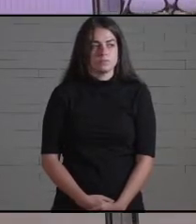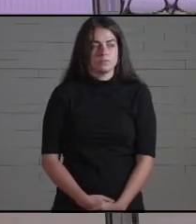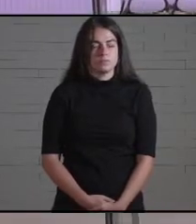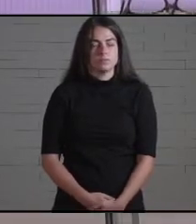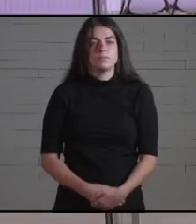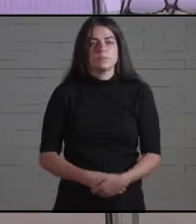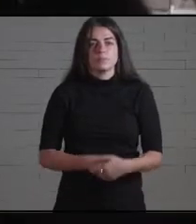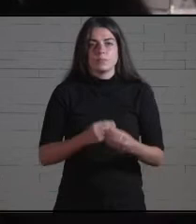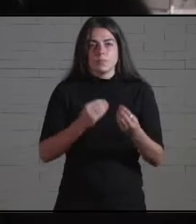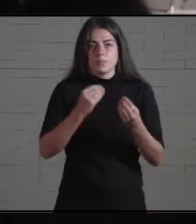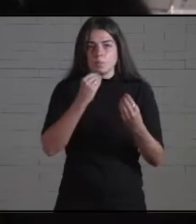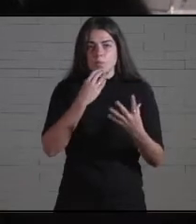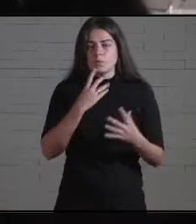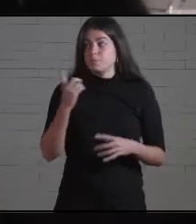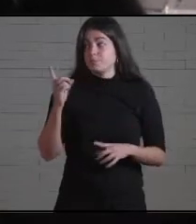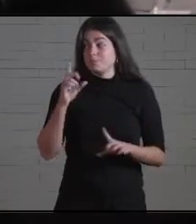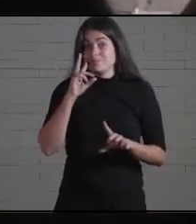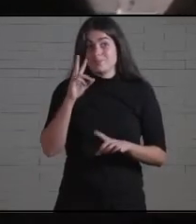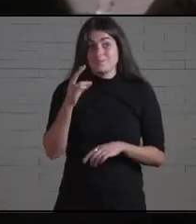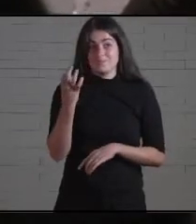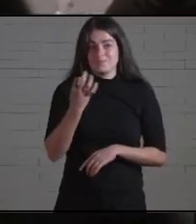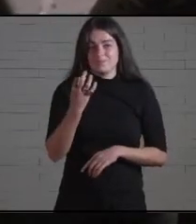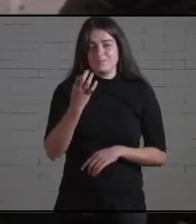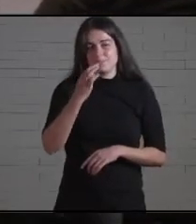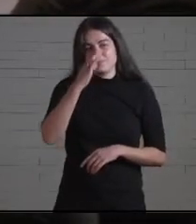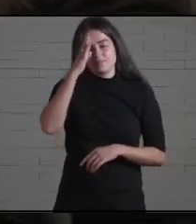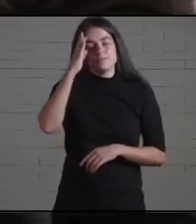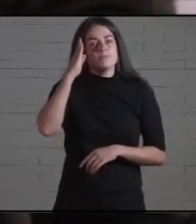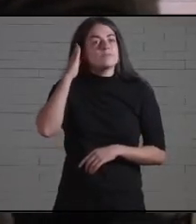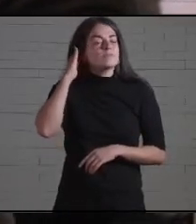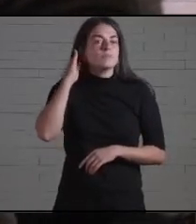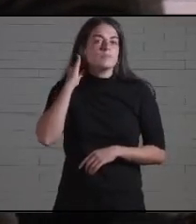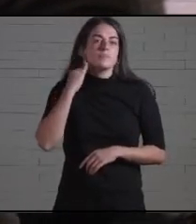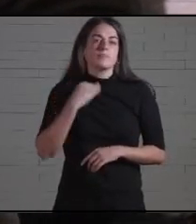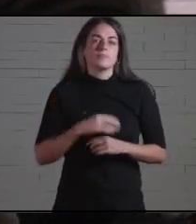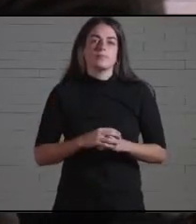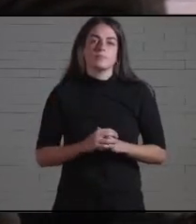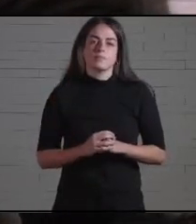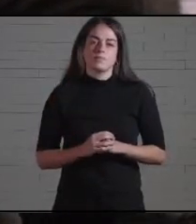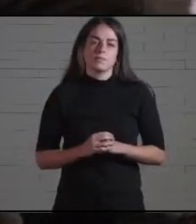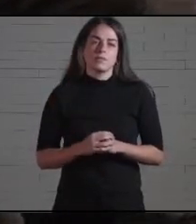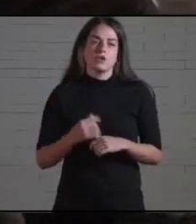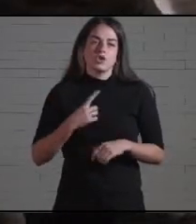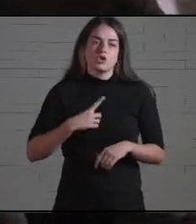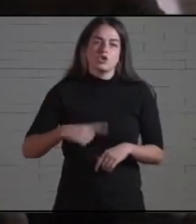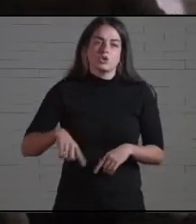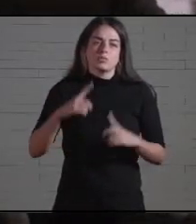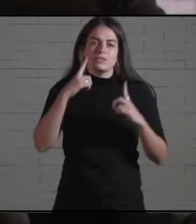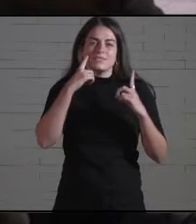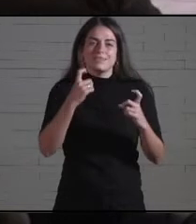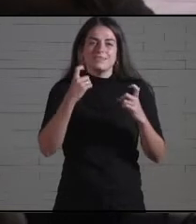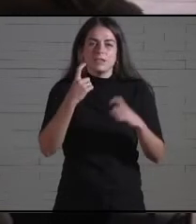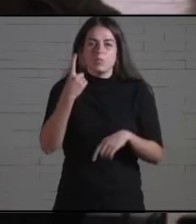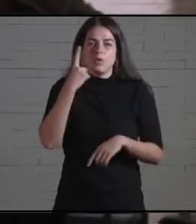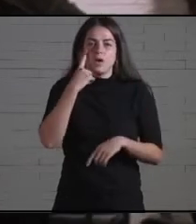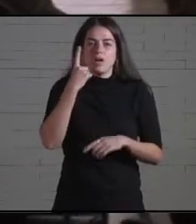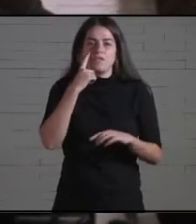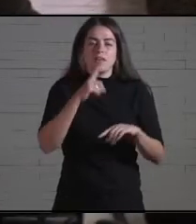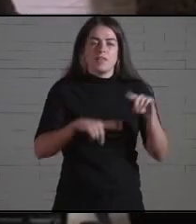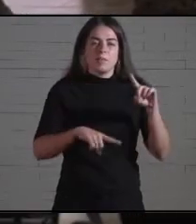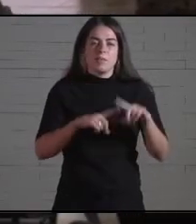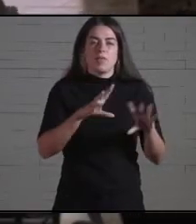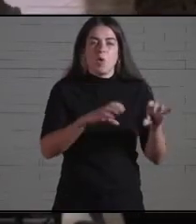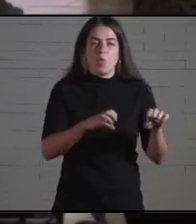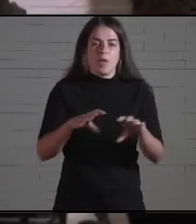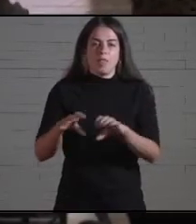Bien, aquí lo que vemos es que hemos intentado ver por ocupaciones, por tipos, porque claro,